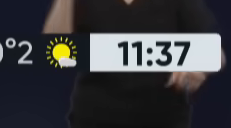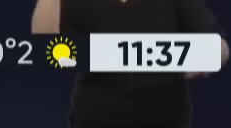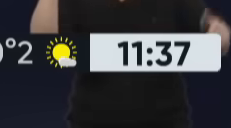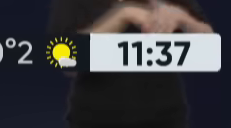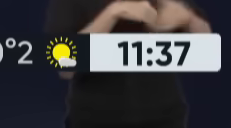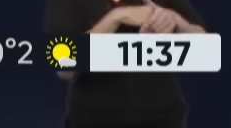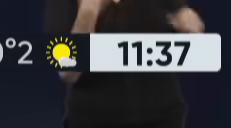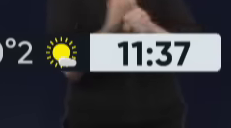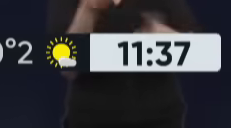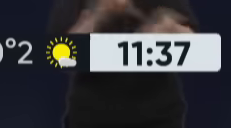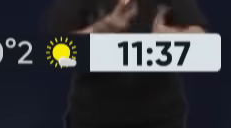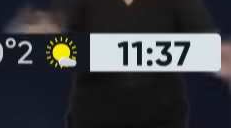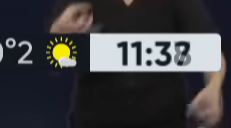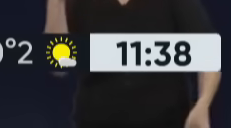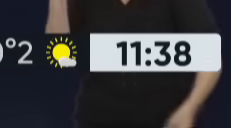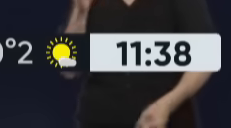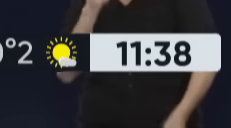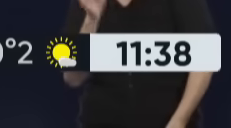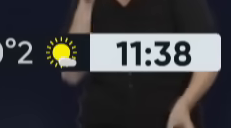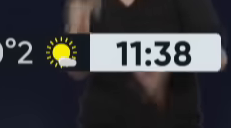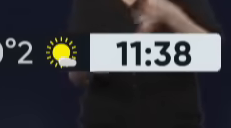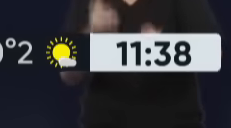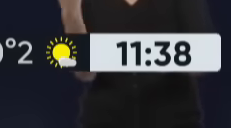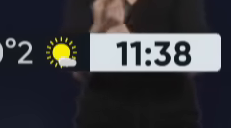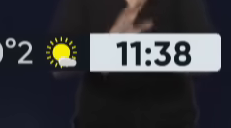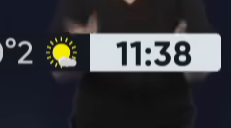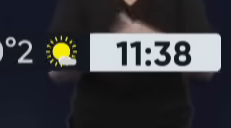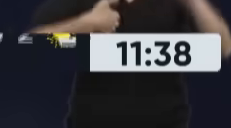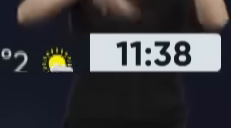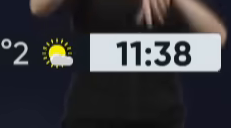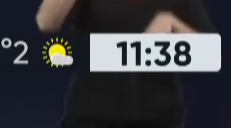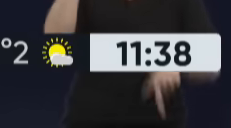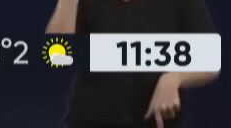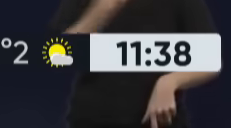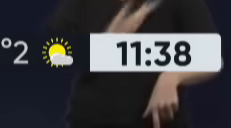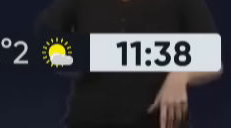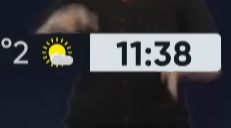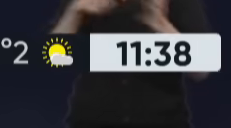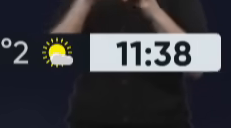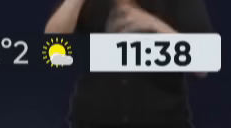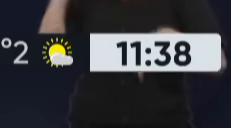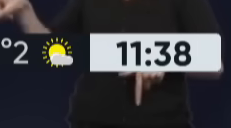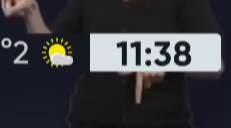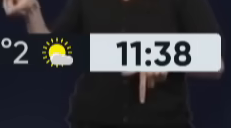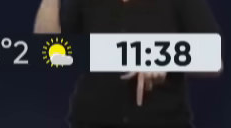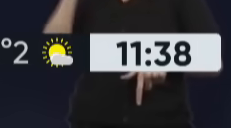Hice especial hincapié en el gobernador de la provincia de Buenos Aires porque todos sabemos